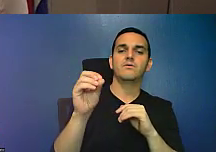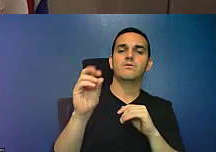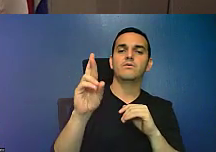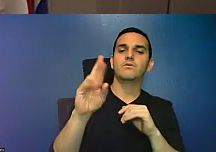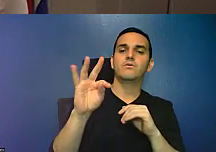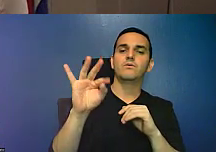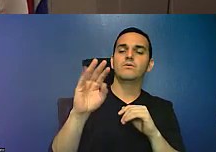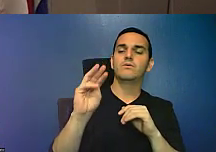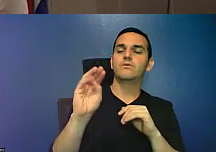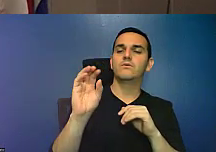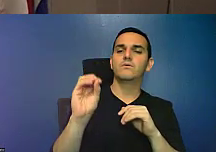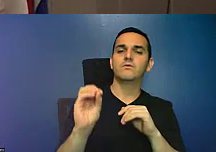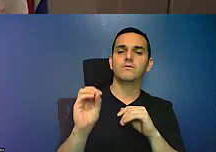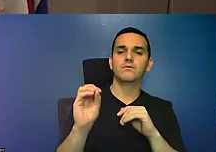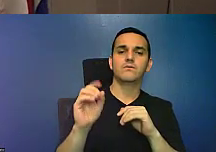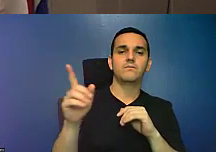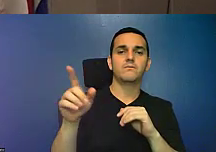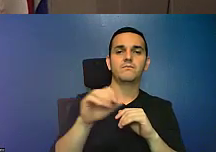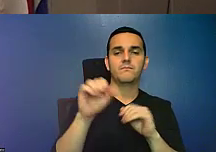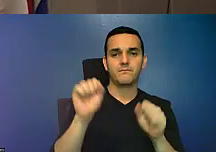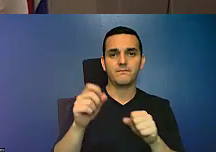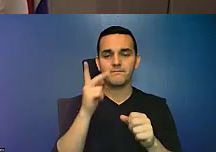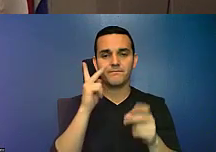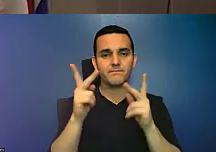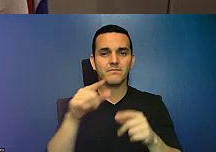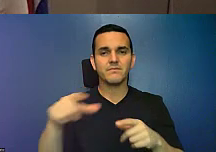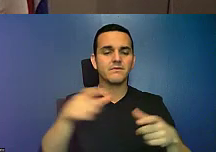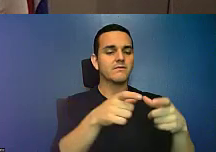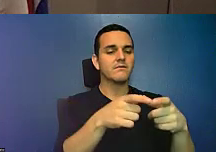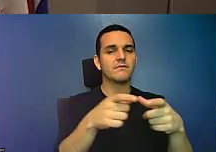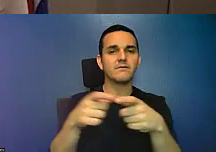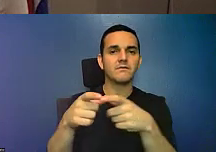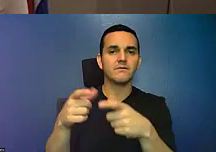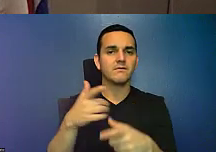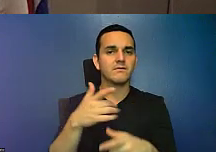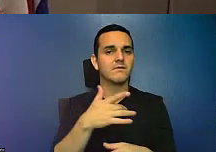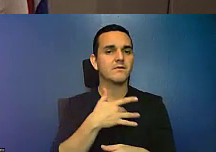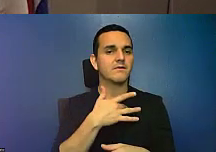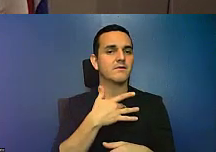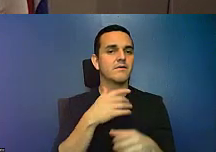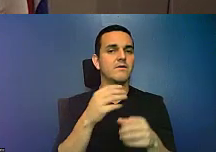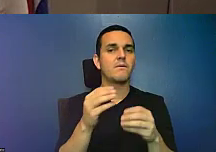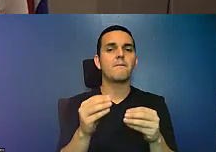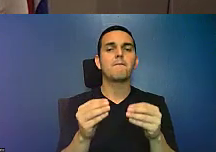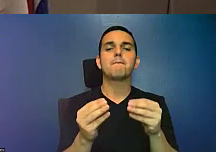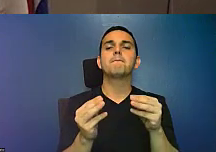flexibles. Estos sensores son frágiles, en su mayoría están construidos por silicio.